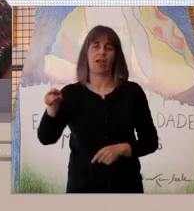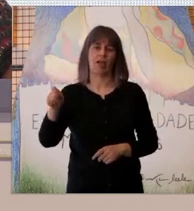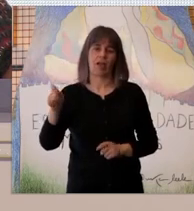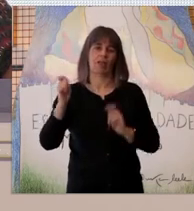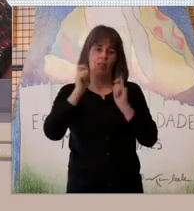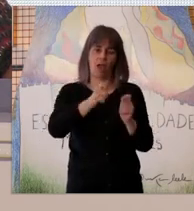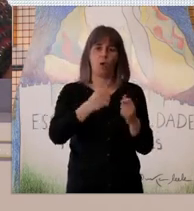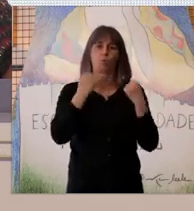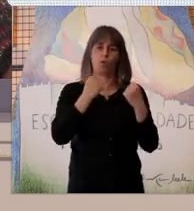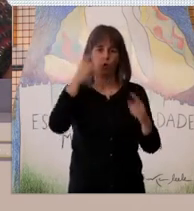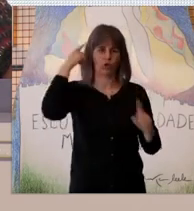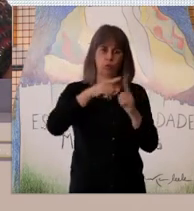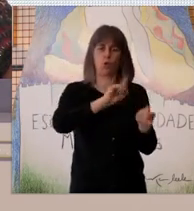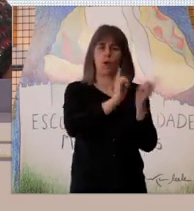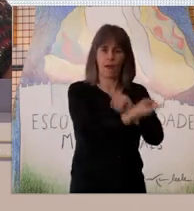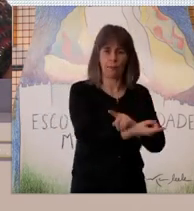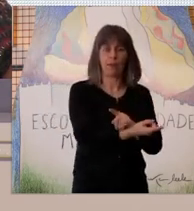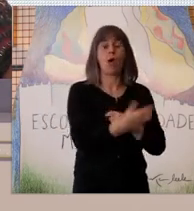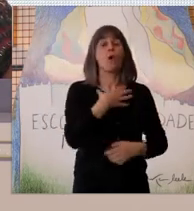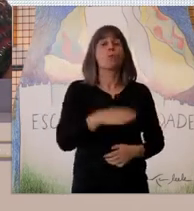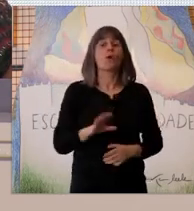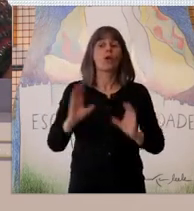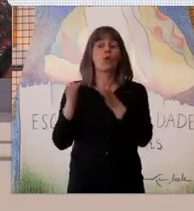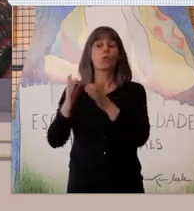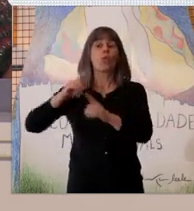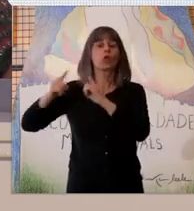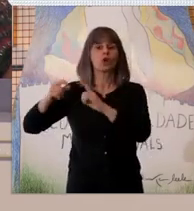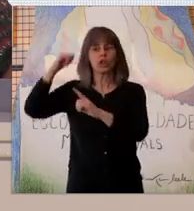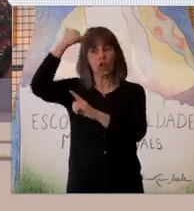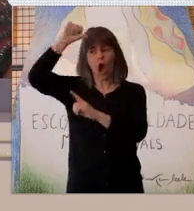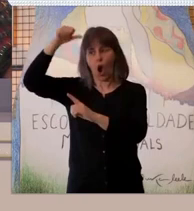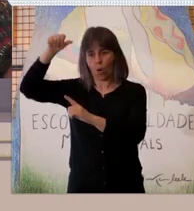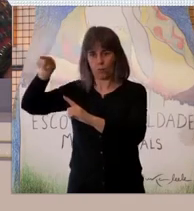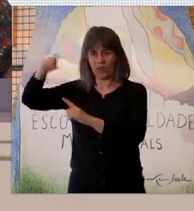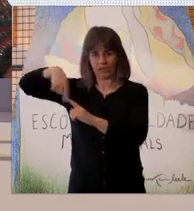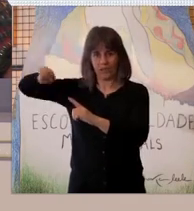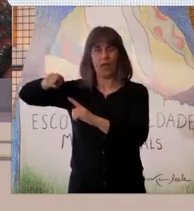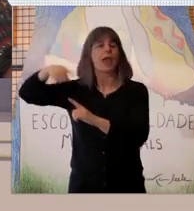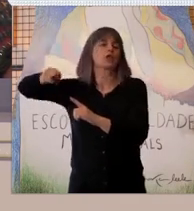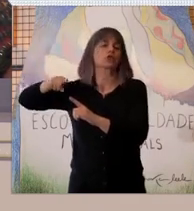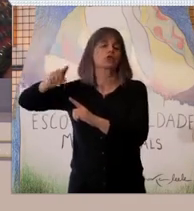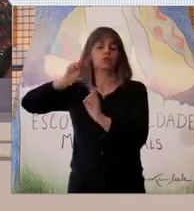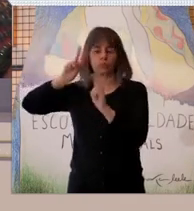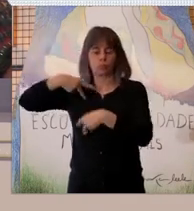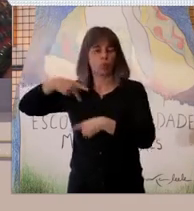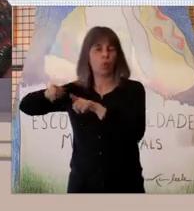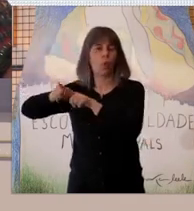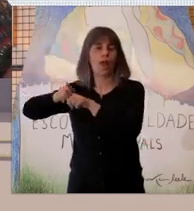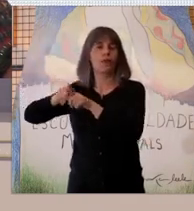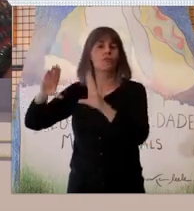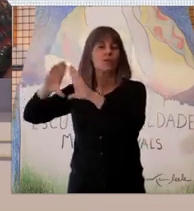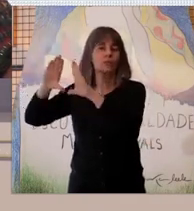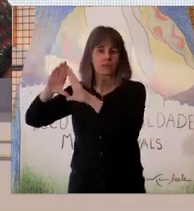pasa mucho Tú puedes tener directores hombres que se dicen feministas no he conocido todavía a